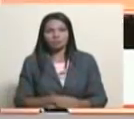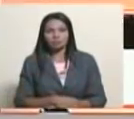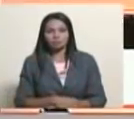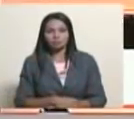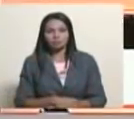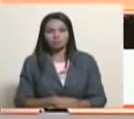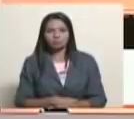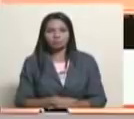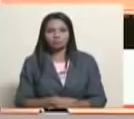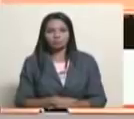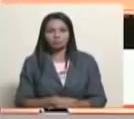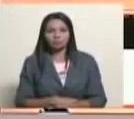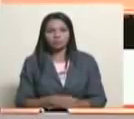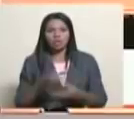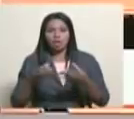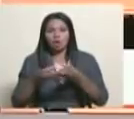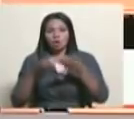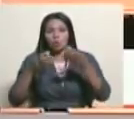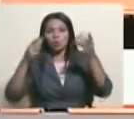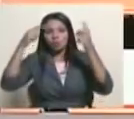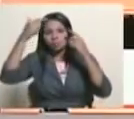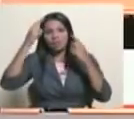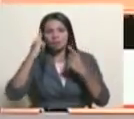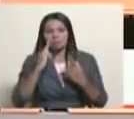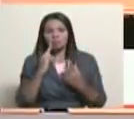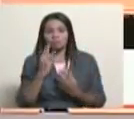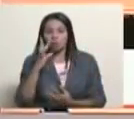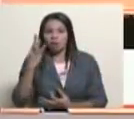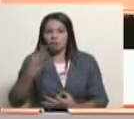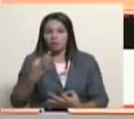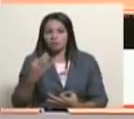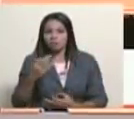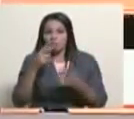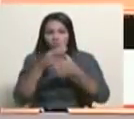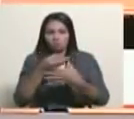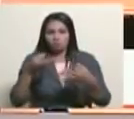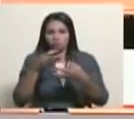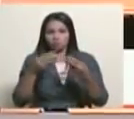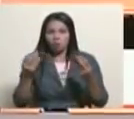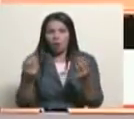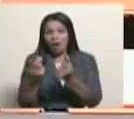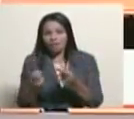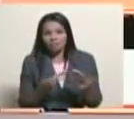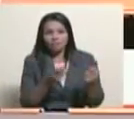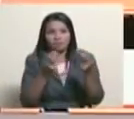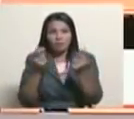La UVC con la verdad, moralizando, activando,